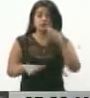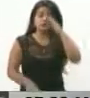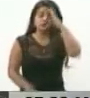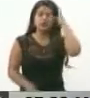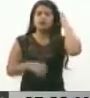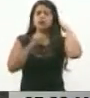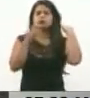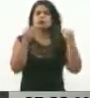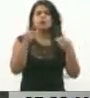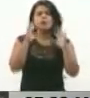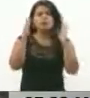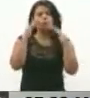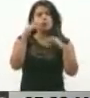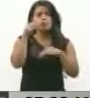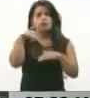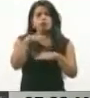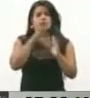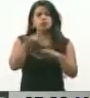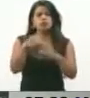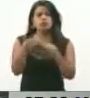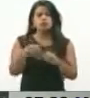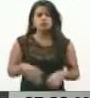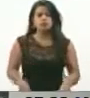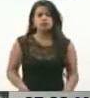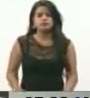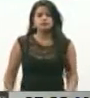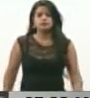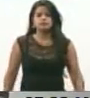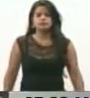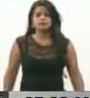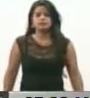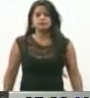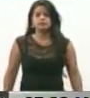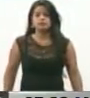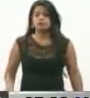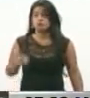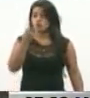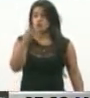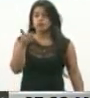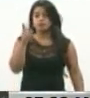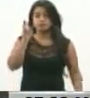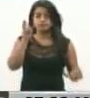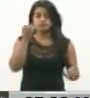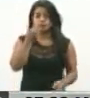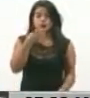se está apoyando al pueblo a través de esta tecnología? Eso es muy buen punto, Barry.